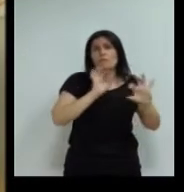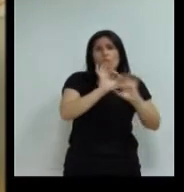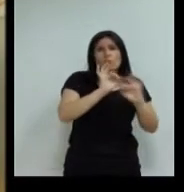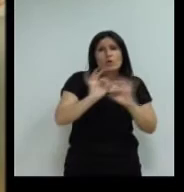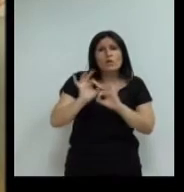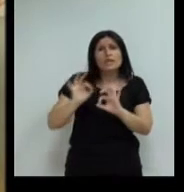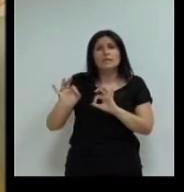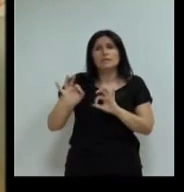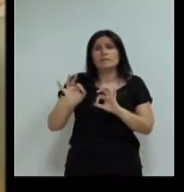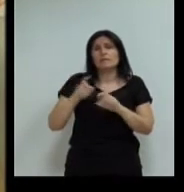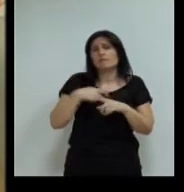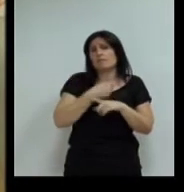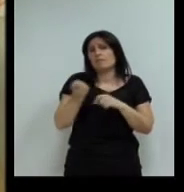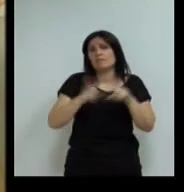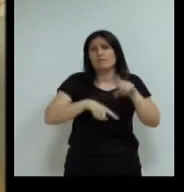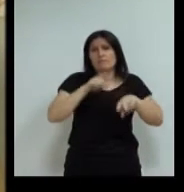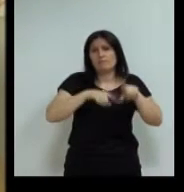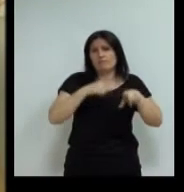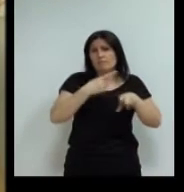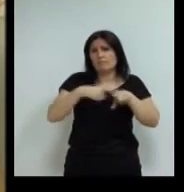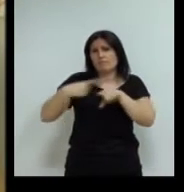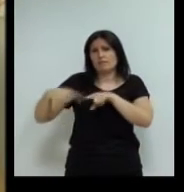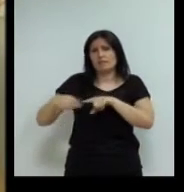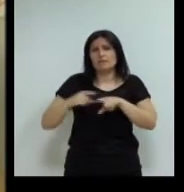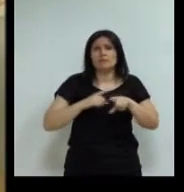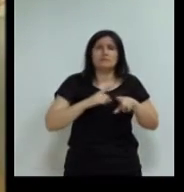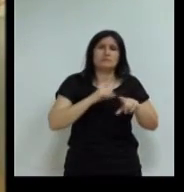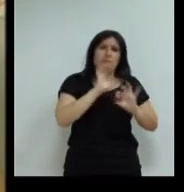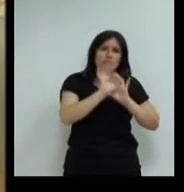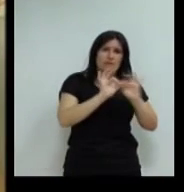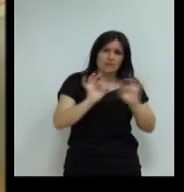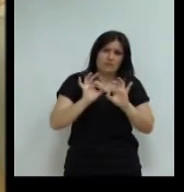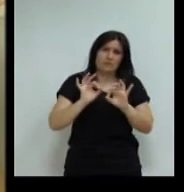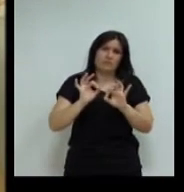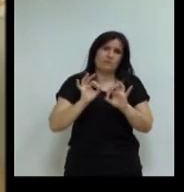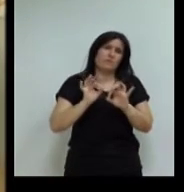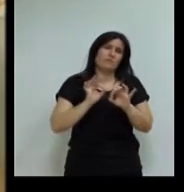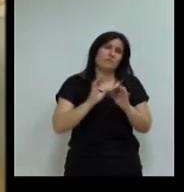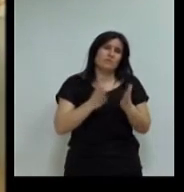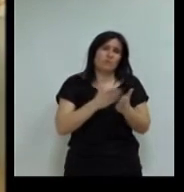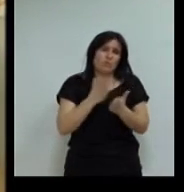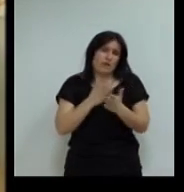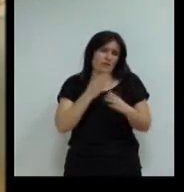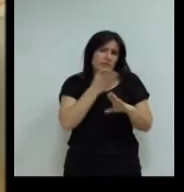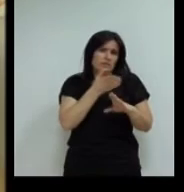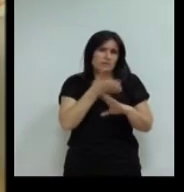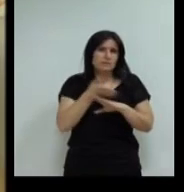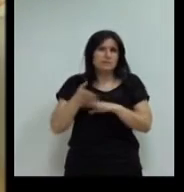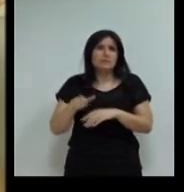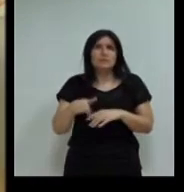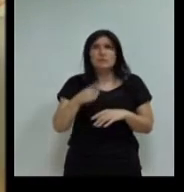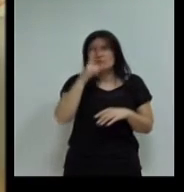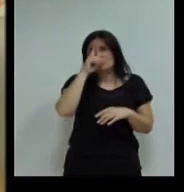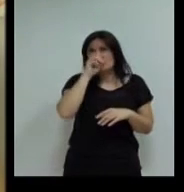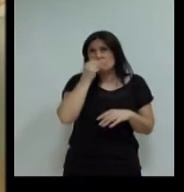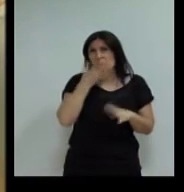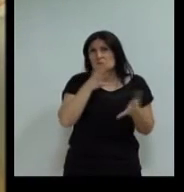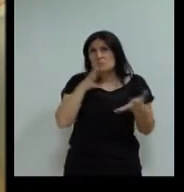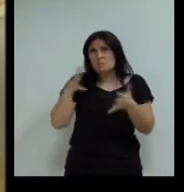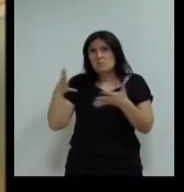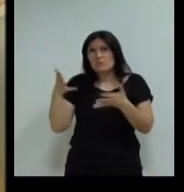y tantas obras de teatro. O sea, en total, pues igual, no recuerdo exactamente, pero en ese